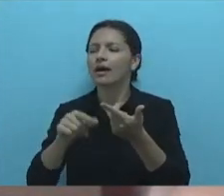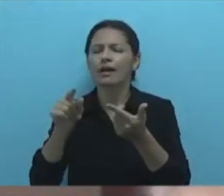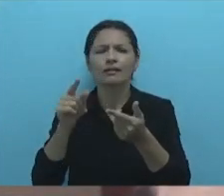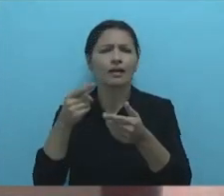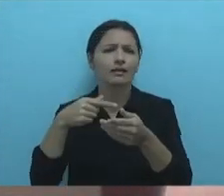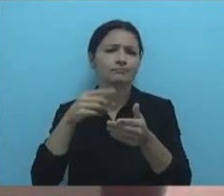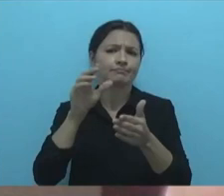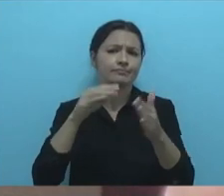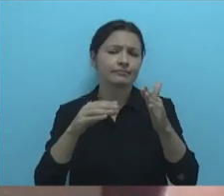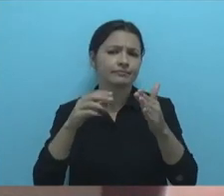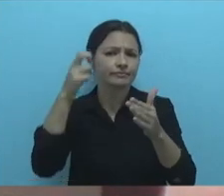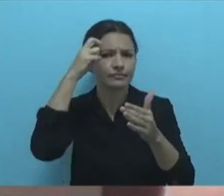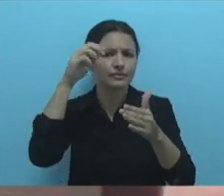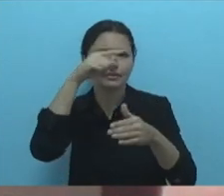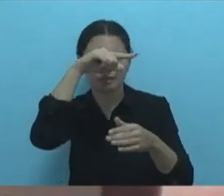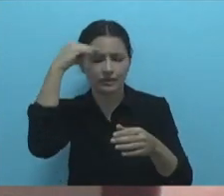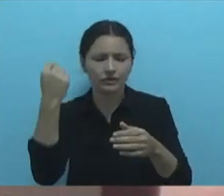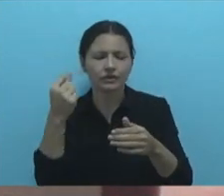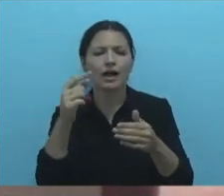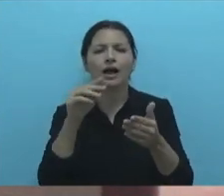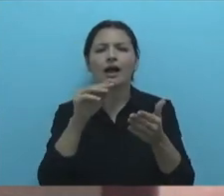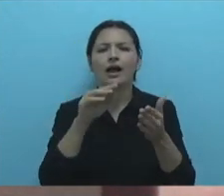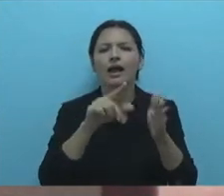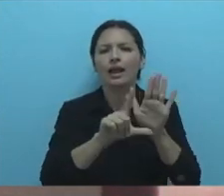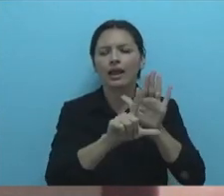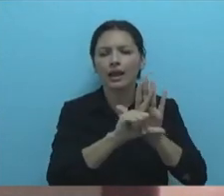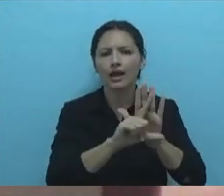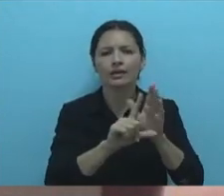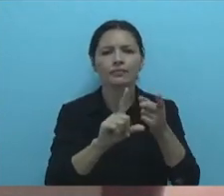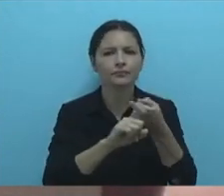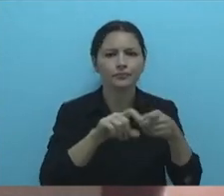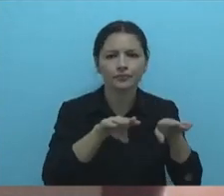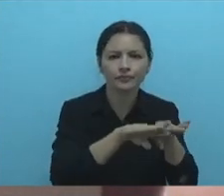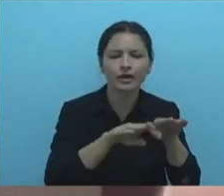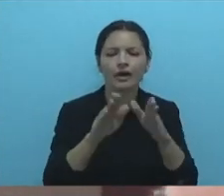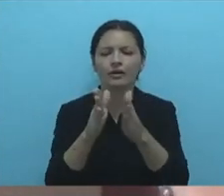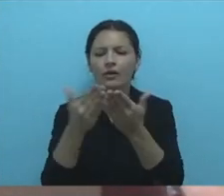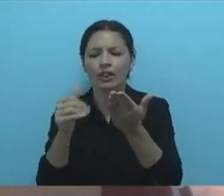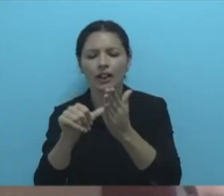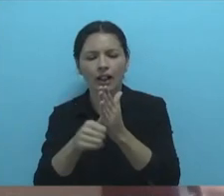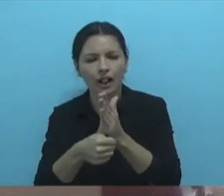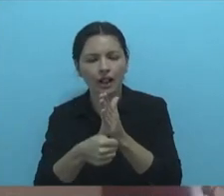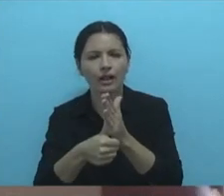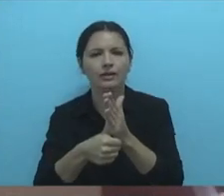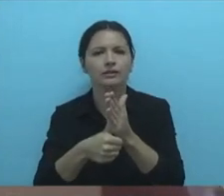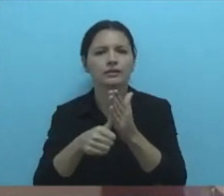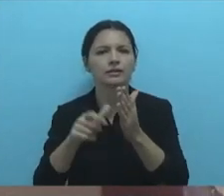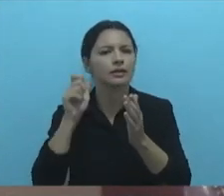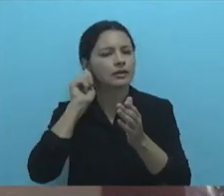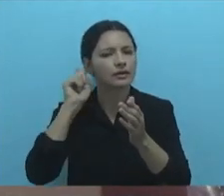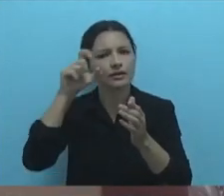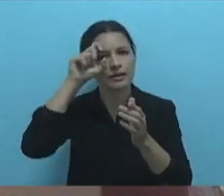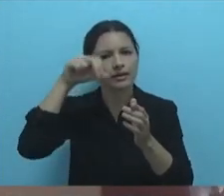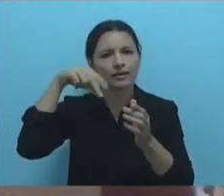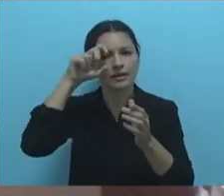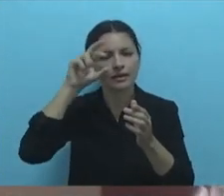aquí en la legislatura provincial también nuestra compañera lucrecia Aranda logró eliminar eso que significaba y que